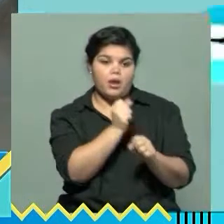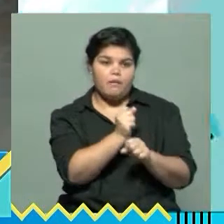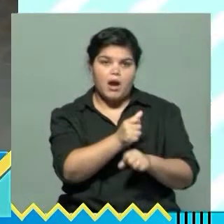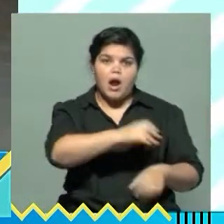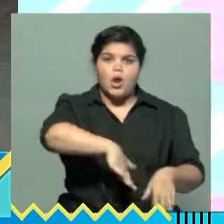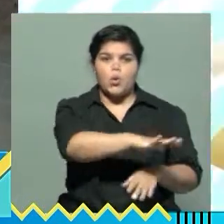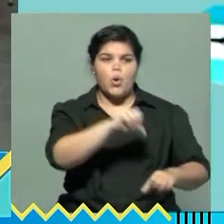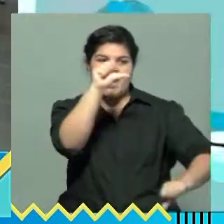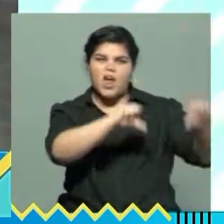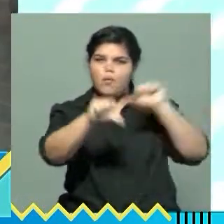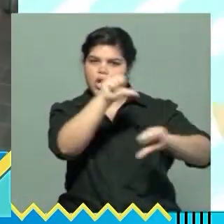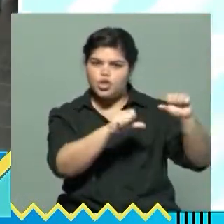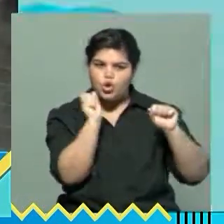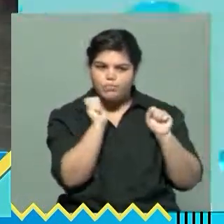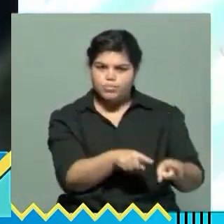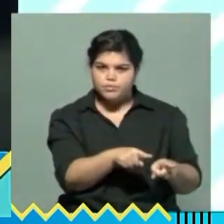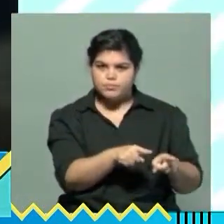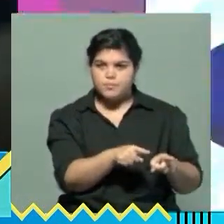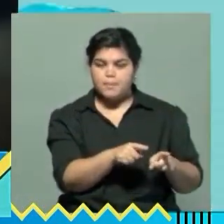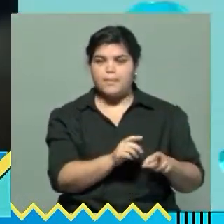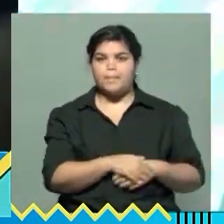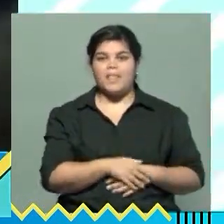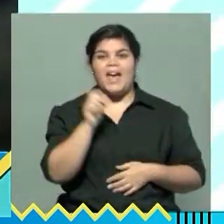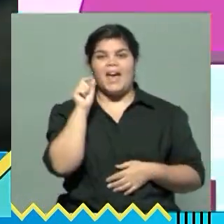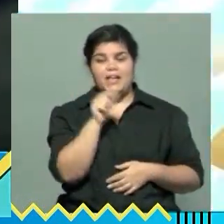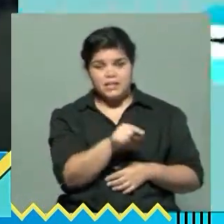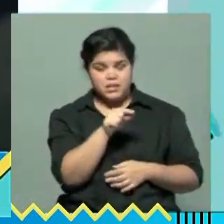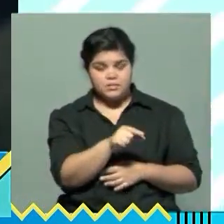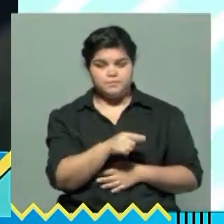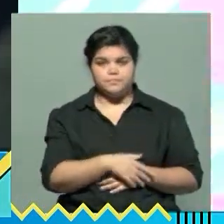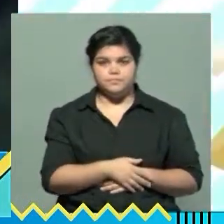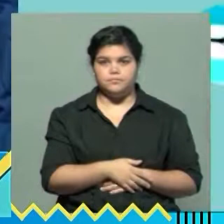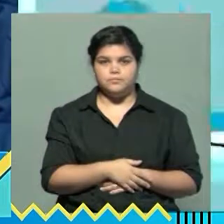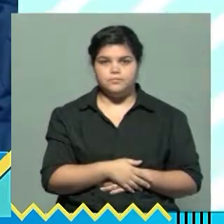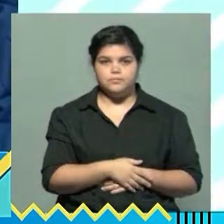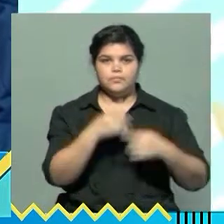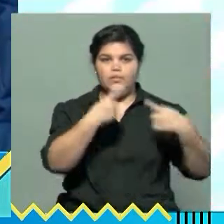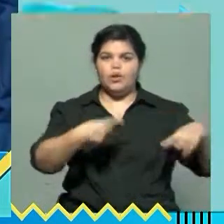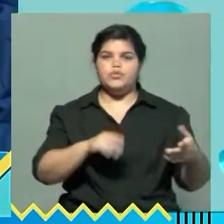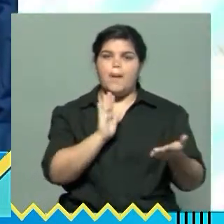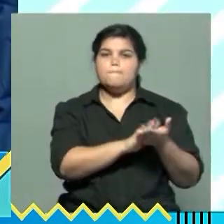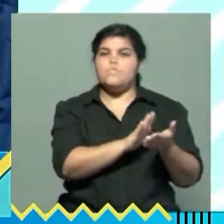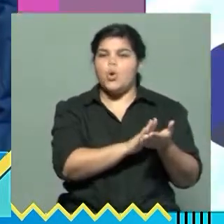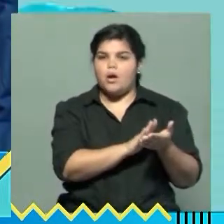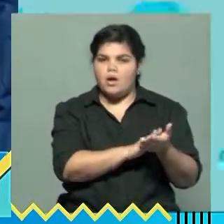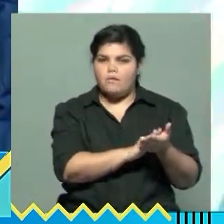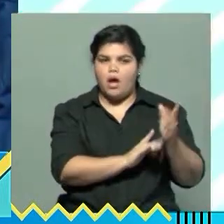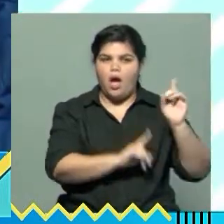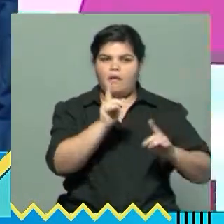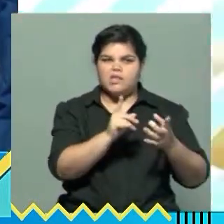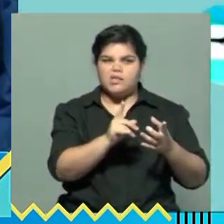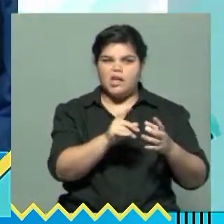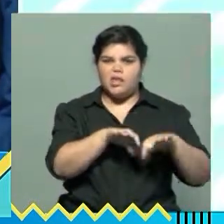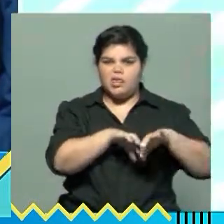del laboratorio, por la artificialidad que requiere los diseños experimentales, quedan disociados de la